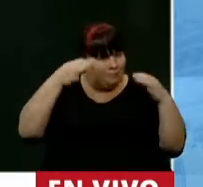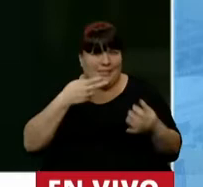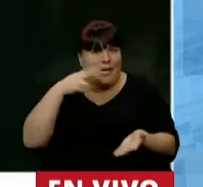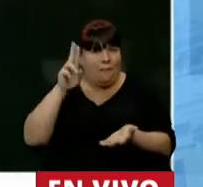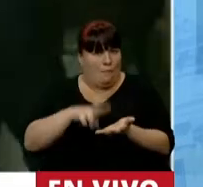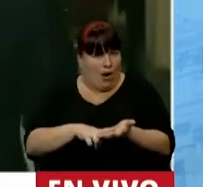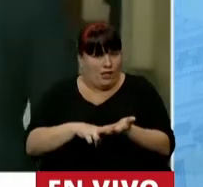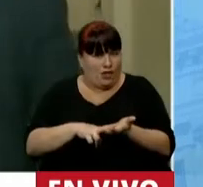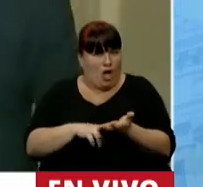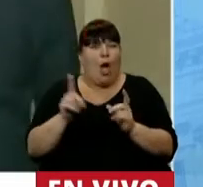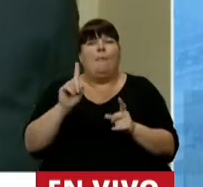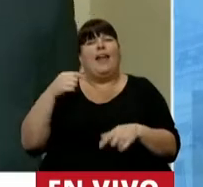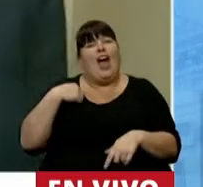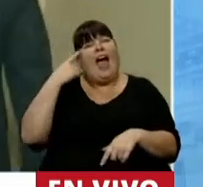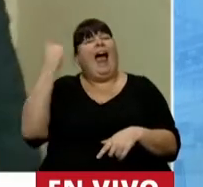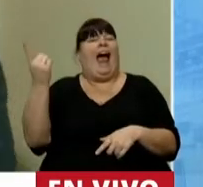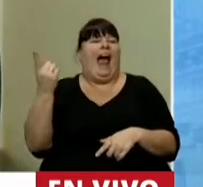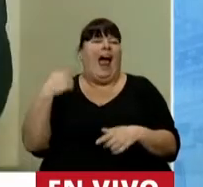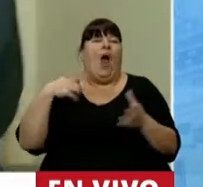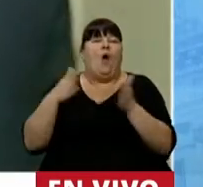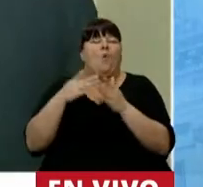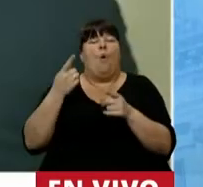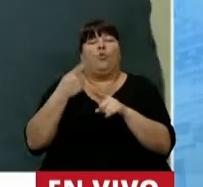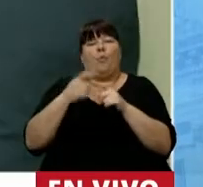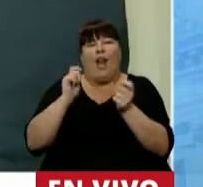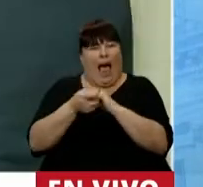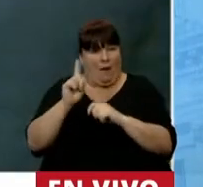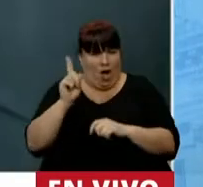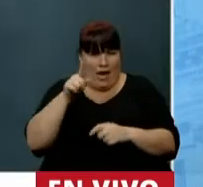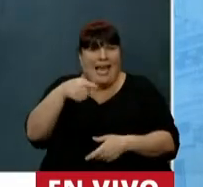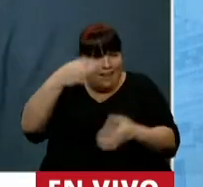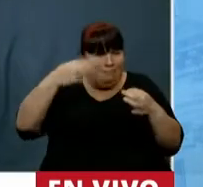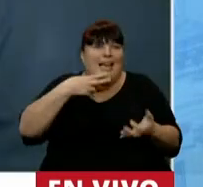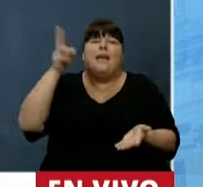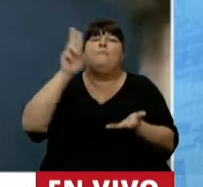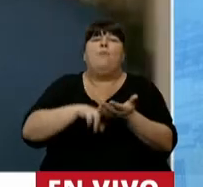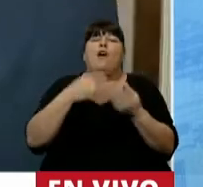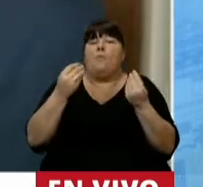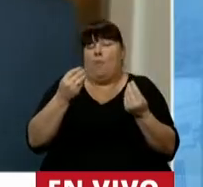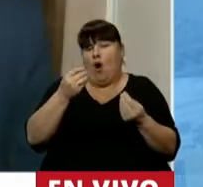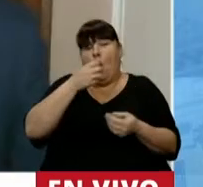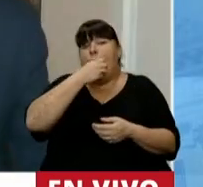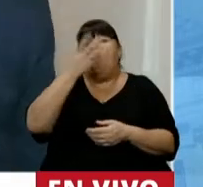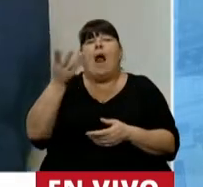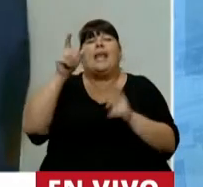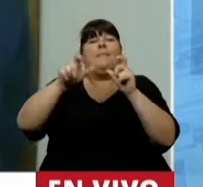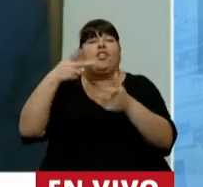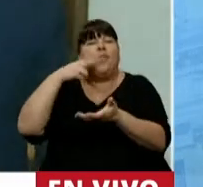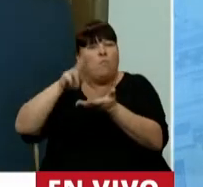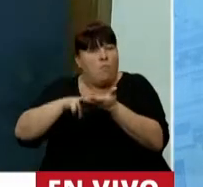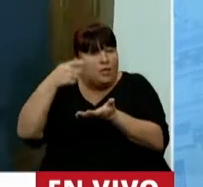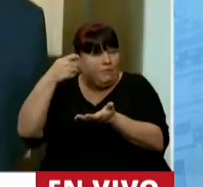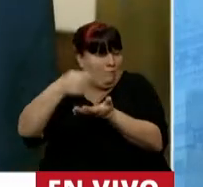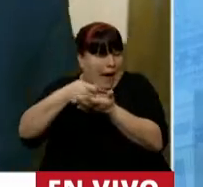impuesto, pero no porque se nos ocurra Juntos por el Cambio. Esto es un impuesto porque cualquier tributarista